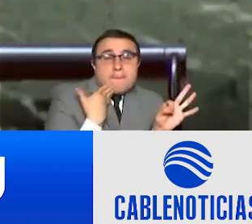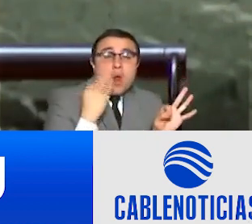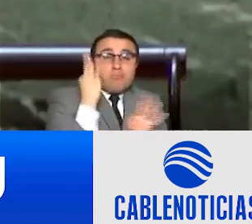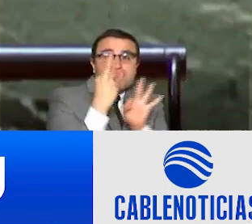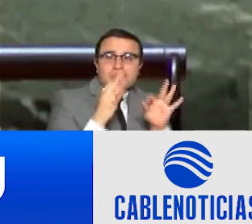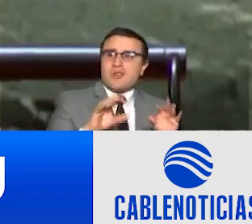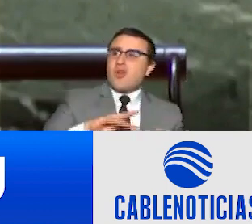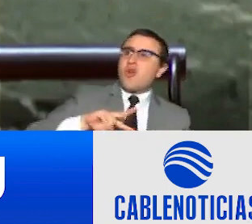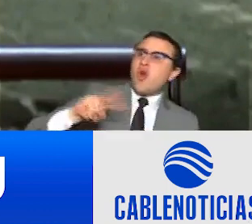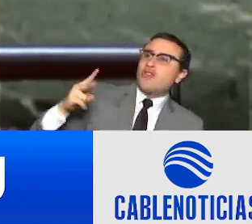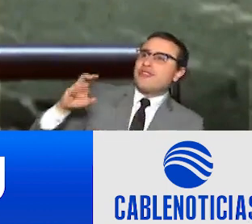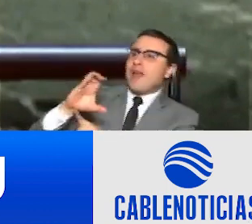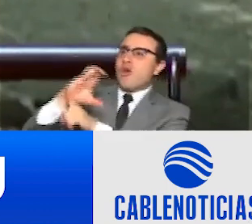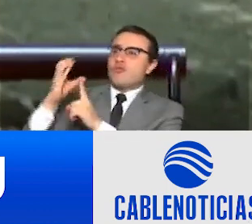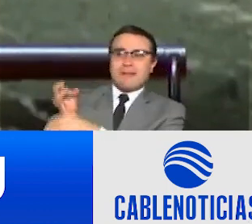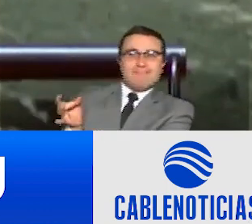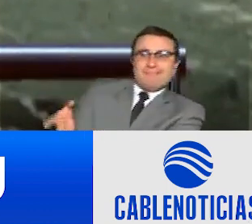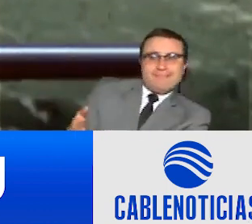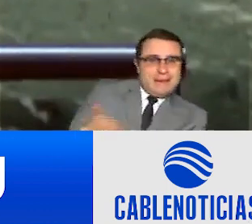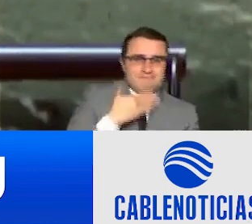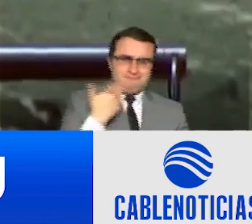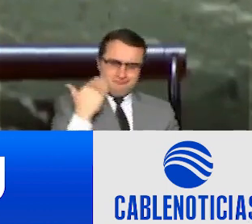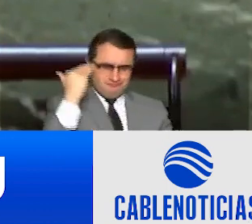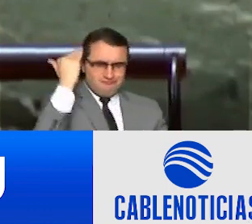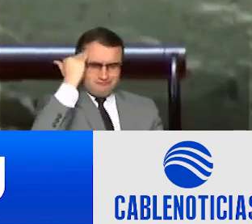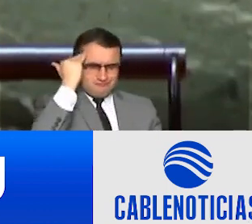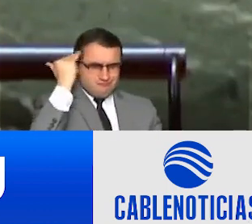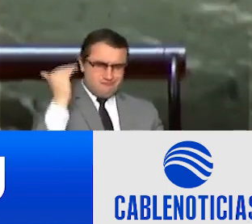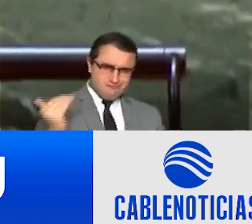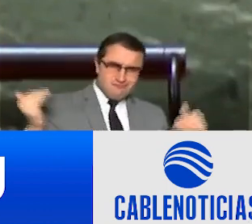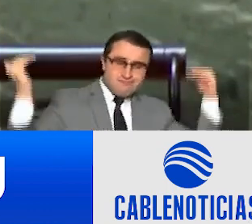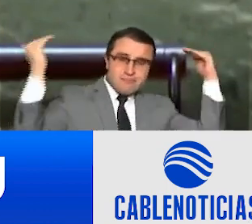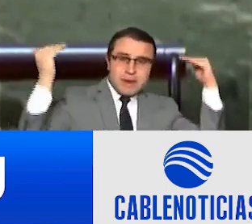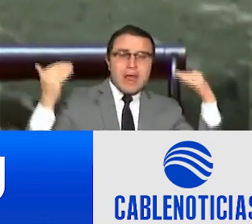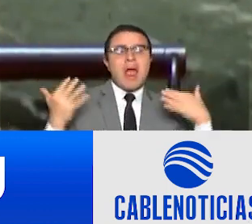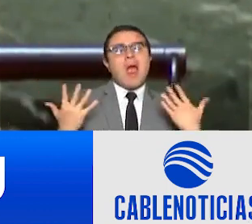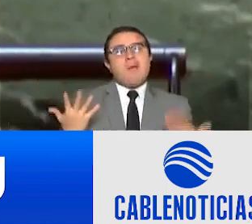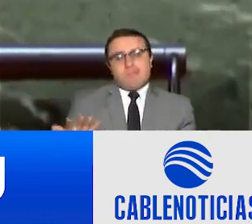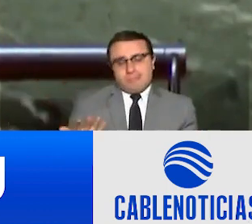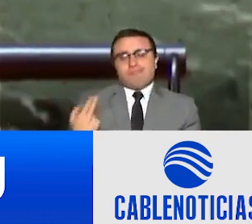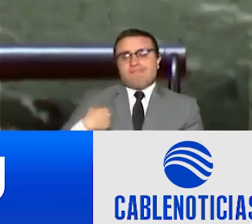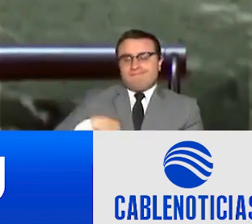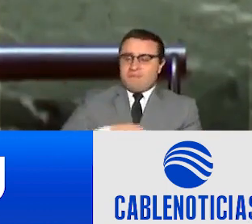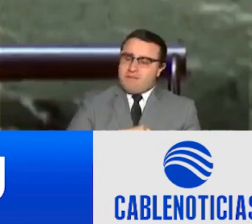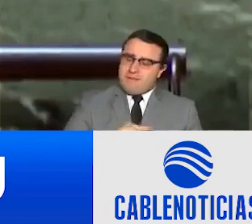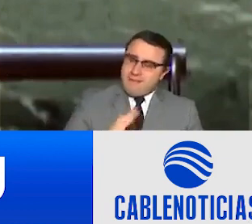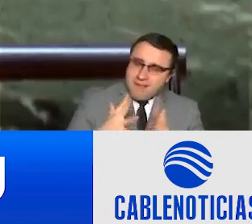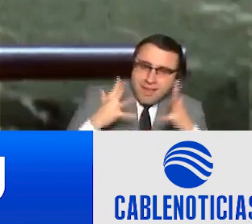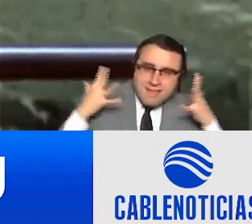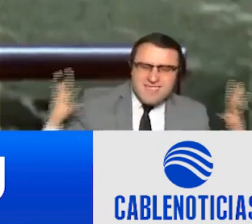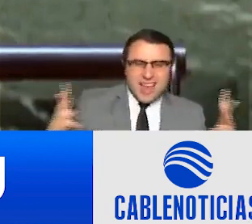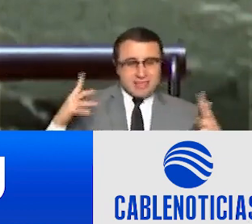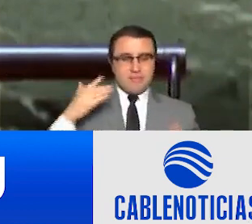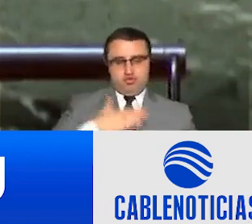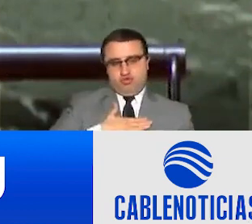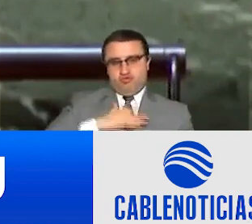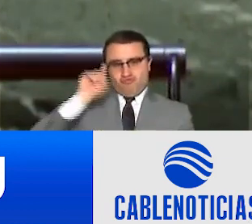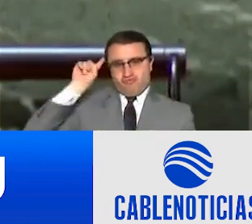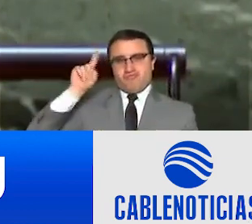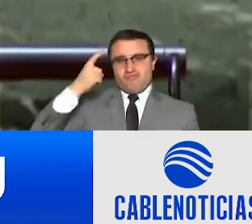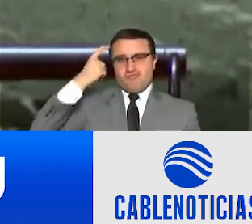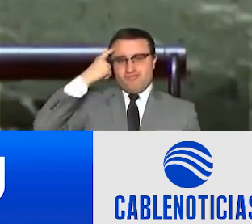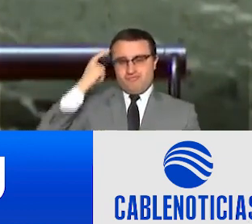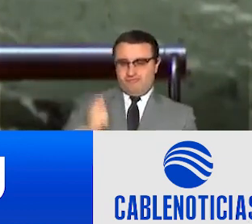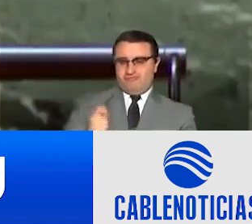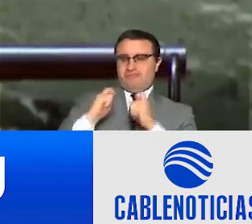tierra. Por eso hemos ampliado, y este gobierno que yo encabezo lo hará más profundamente,